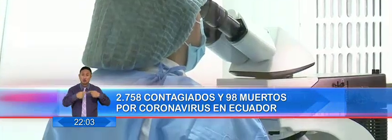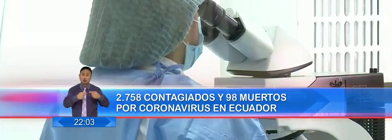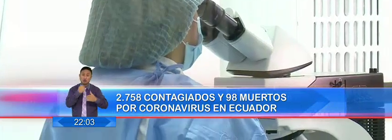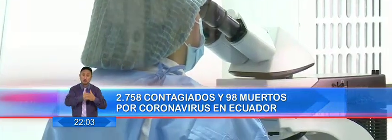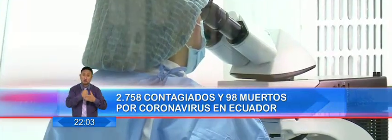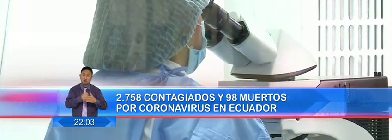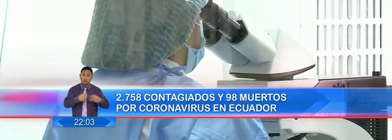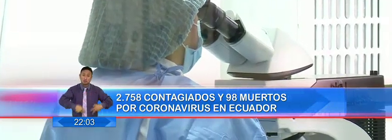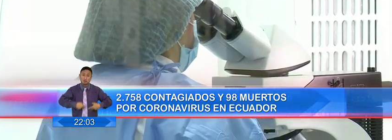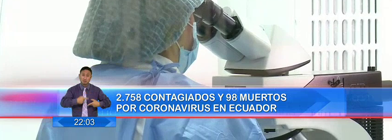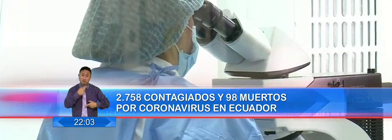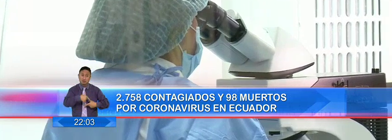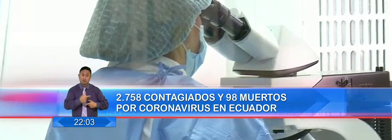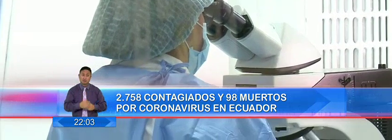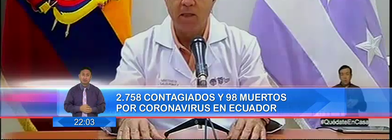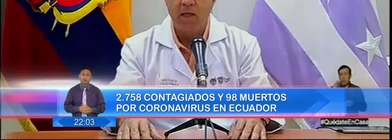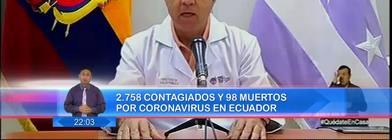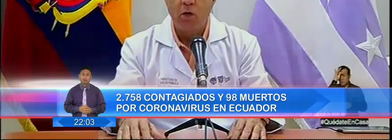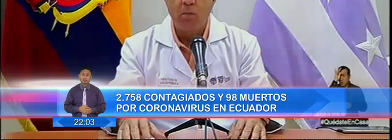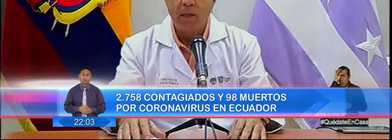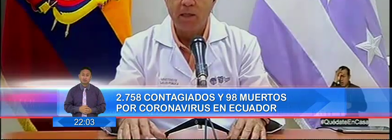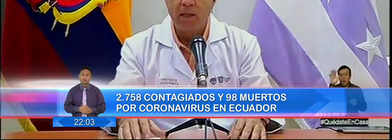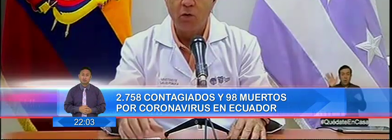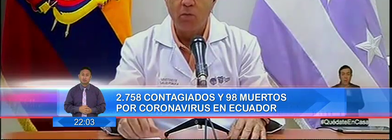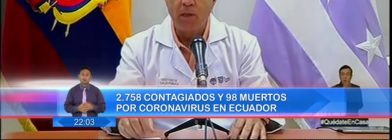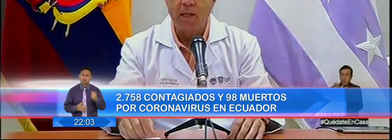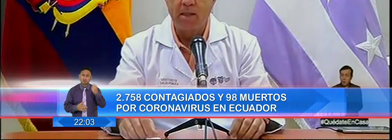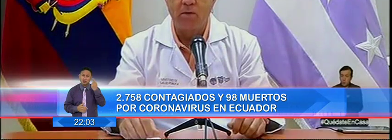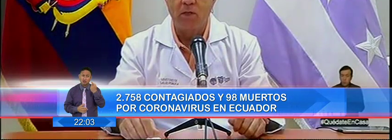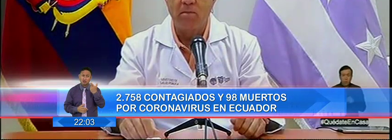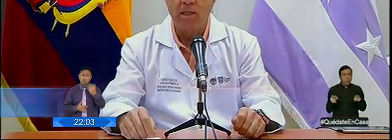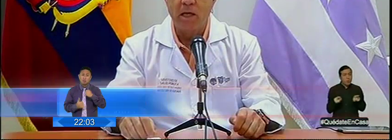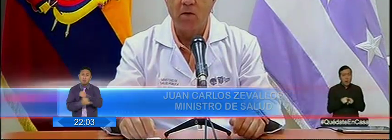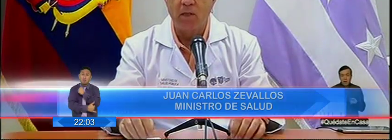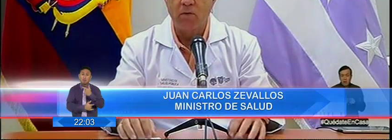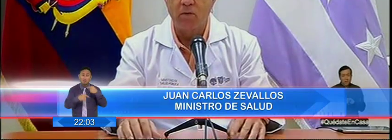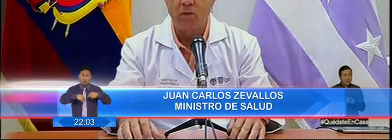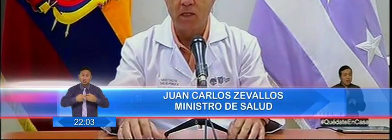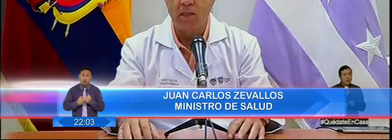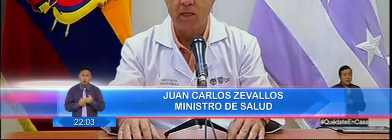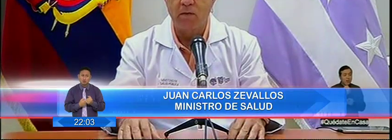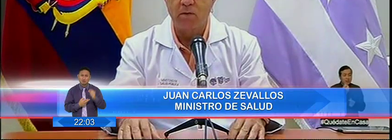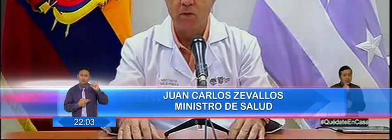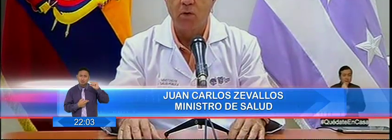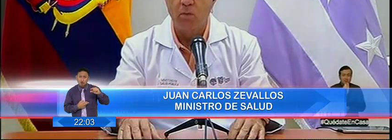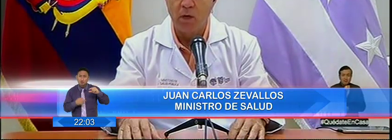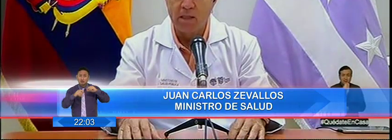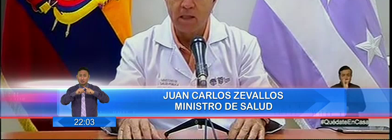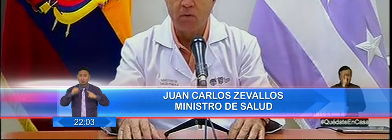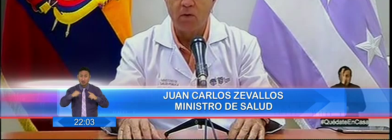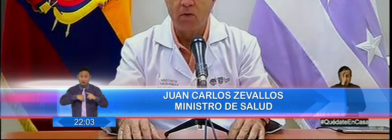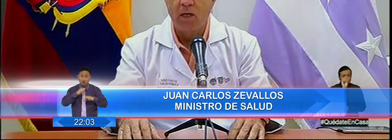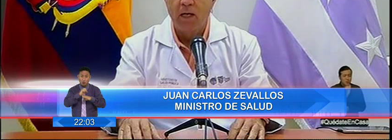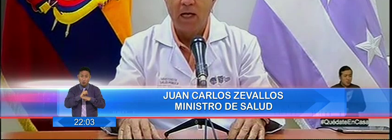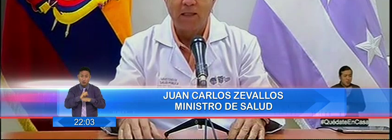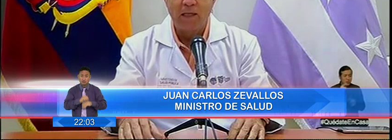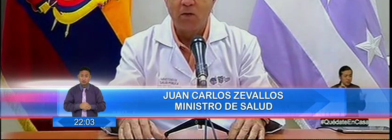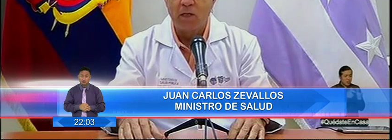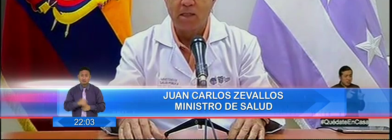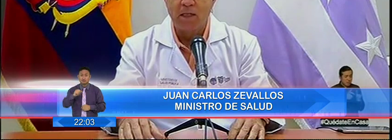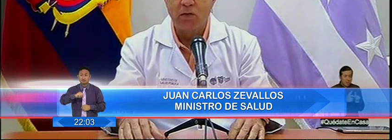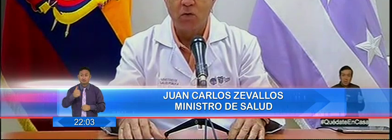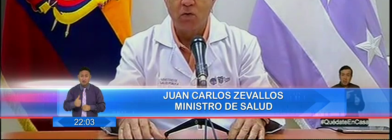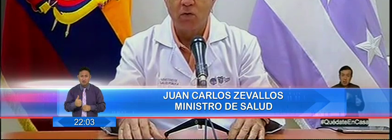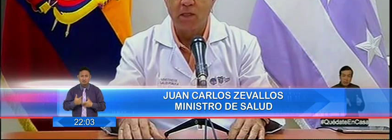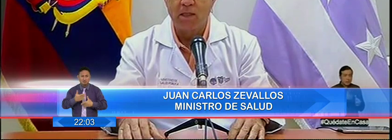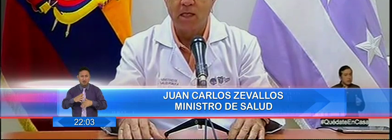salvar la vida de los ecuatorianos comprendan que un país con limitados recursos sanitarios como es el ecuador ha tenido que